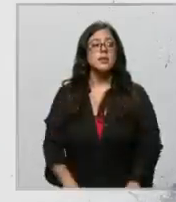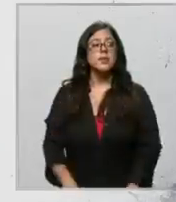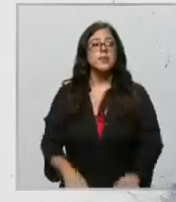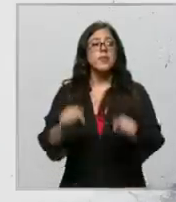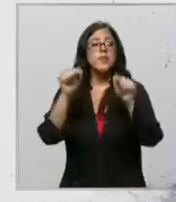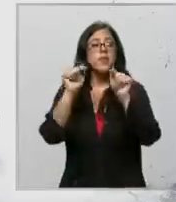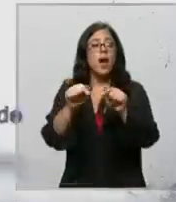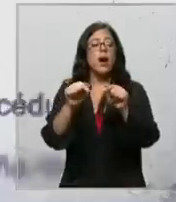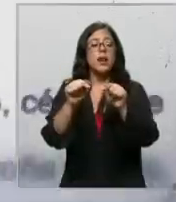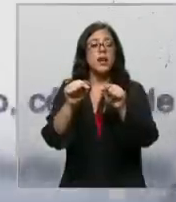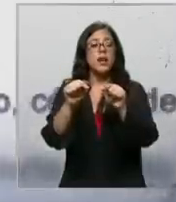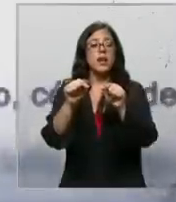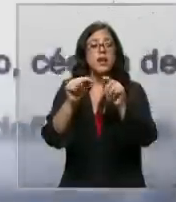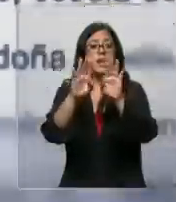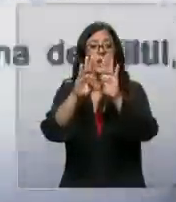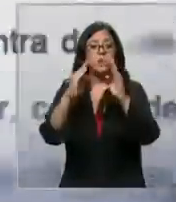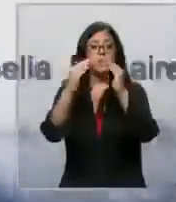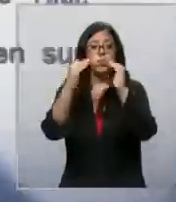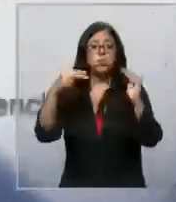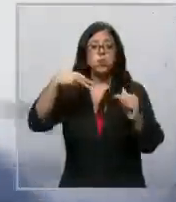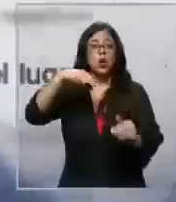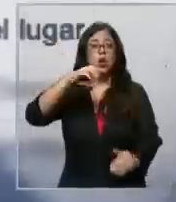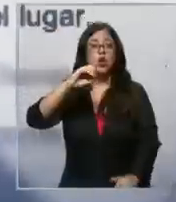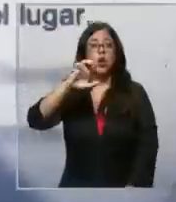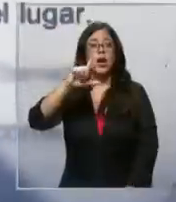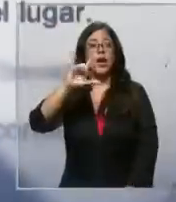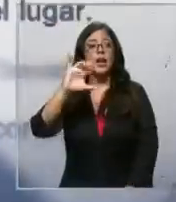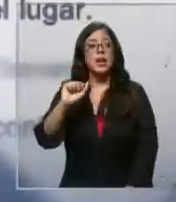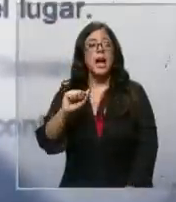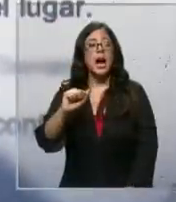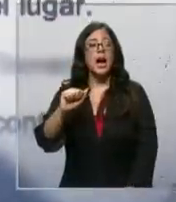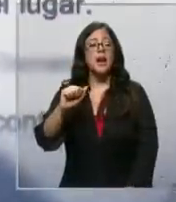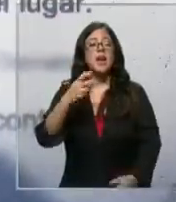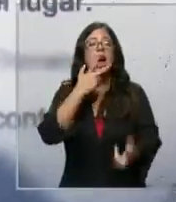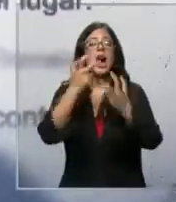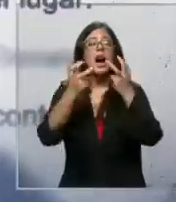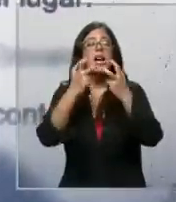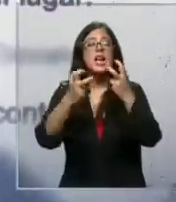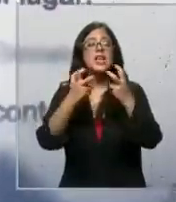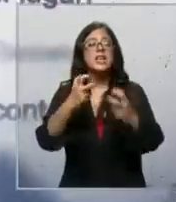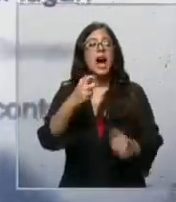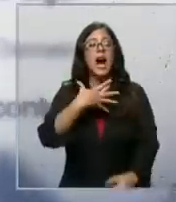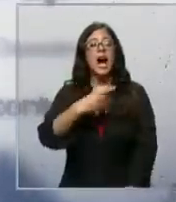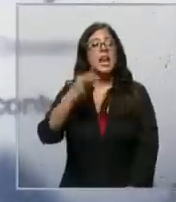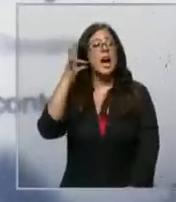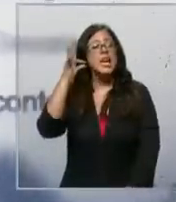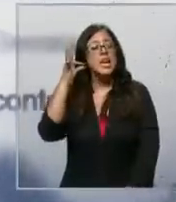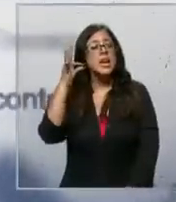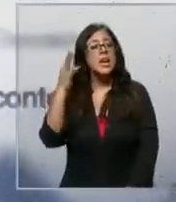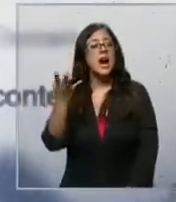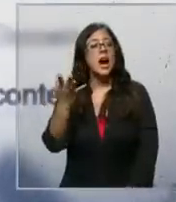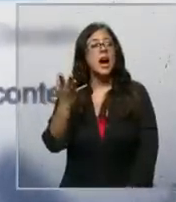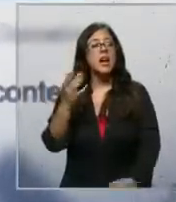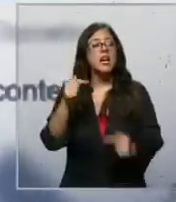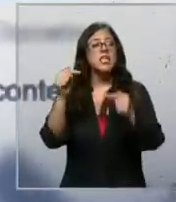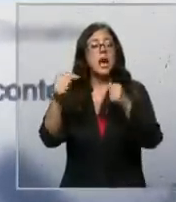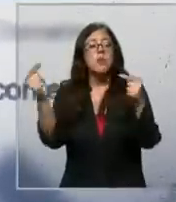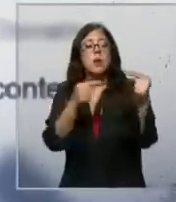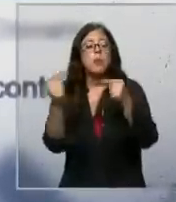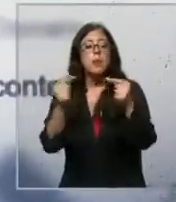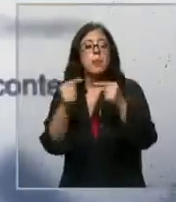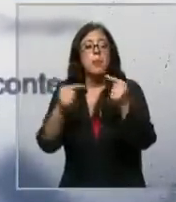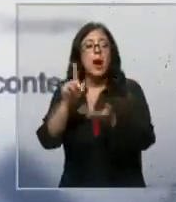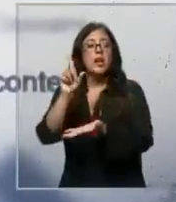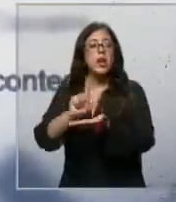el portón de ingreso al inmueble Noelia Llama a viva voz a la hija de Luis Sánchez a lo cual sale del domicilio y se genera una discusión